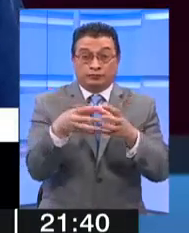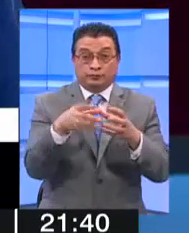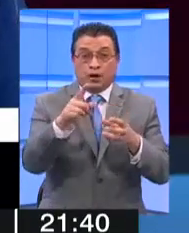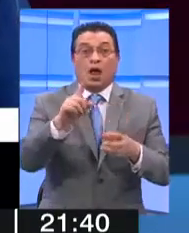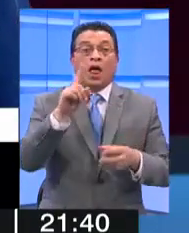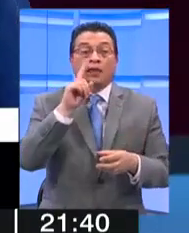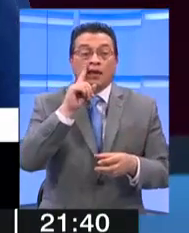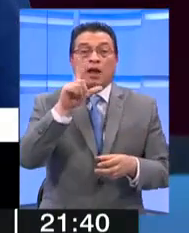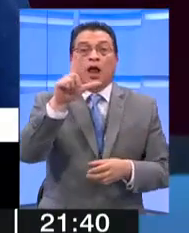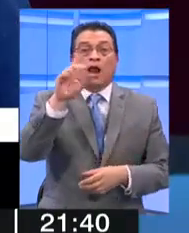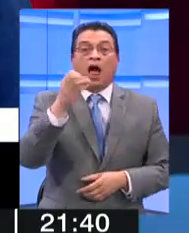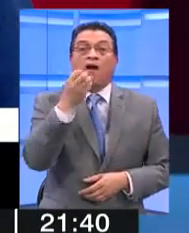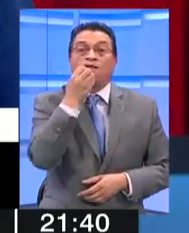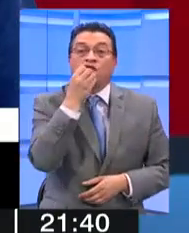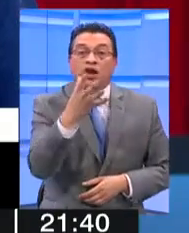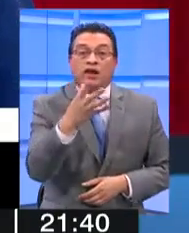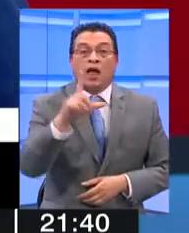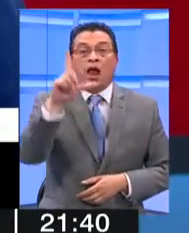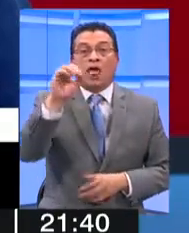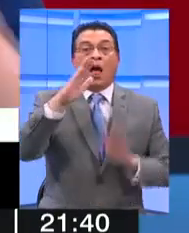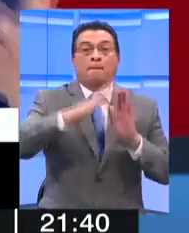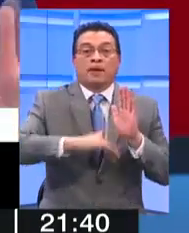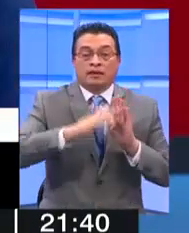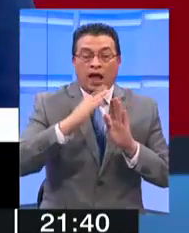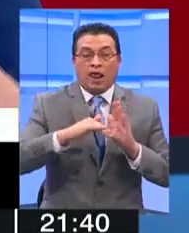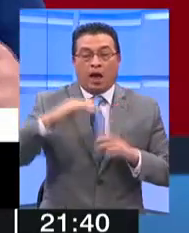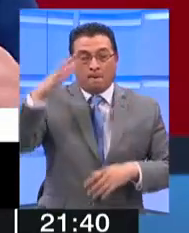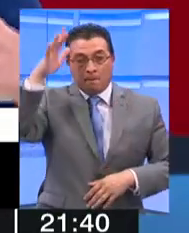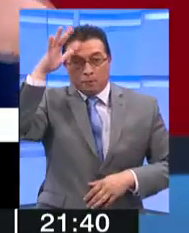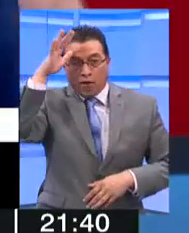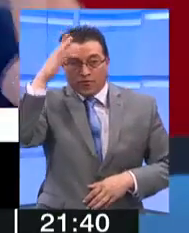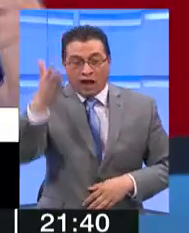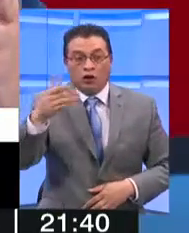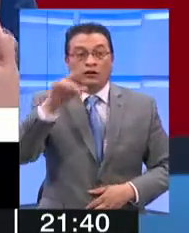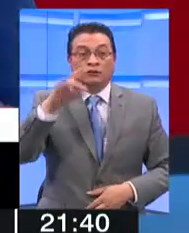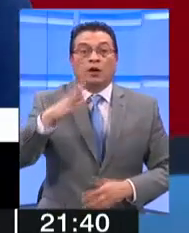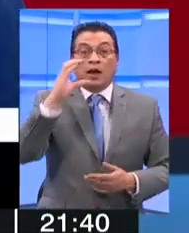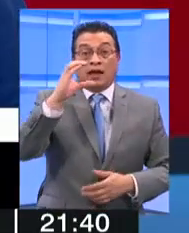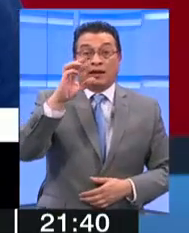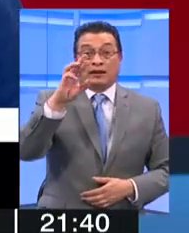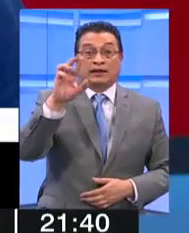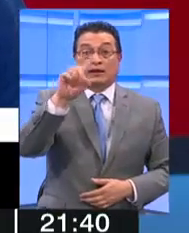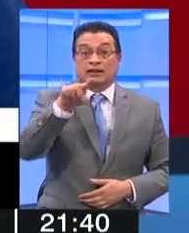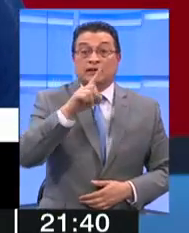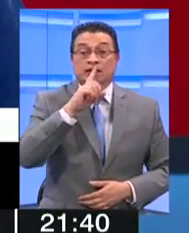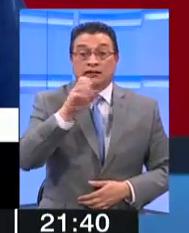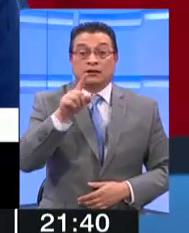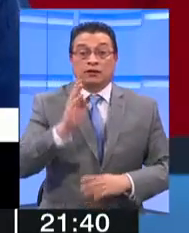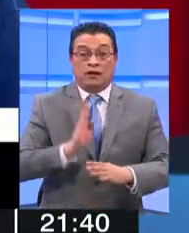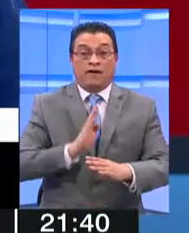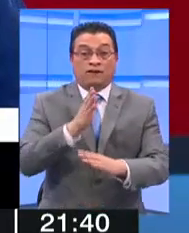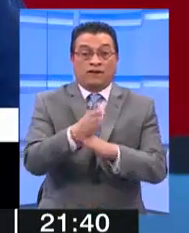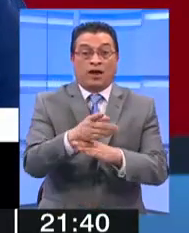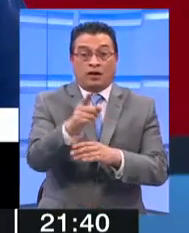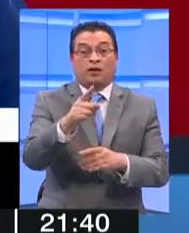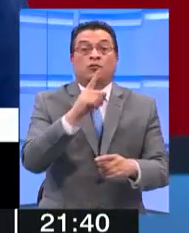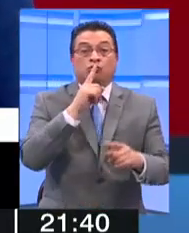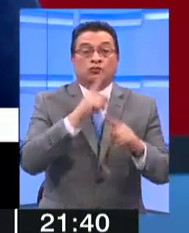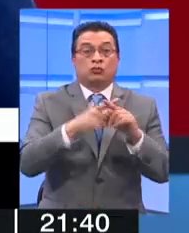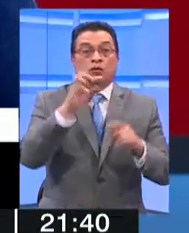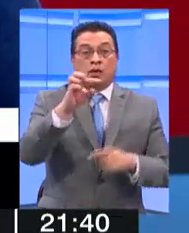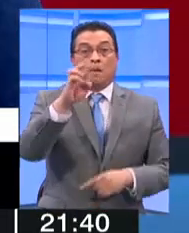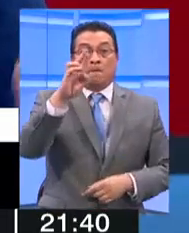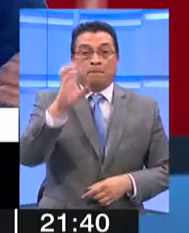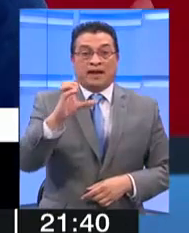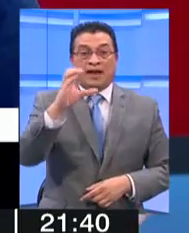está La Florida, La Pintana, Puente Alto, que es sabido que, no sé, por ejemplo, Miguel Crispi va a ir, como está nominado como precandidato, que es